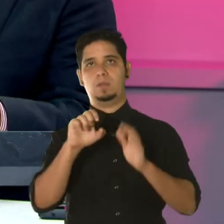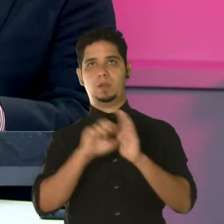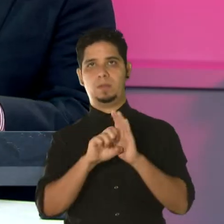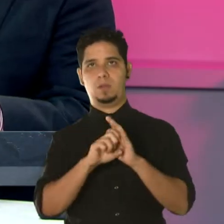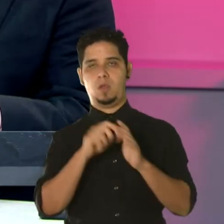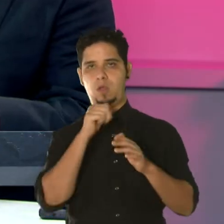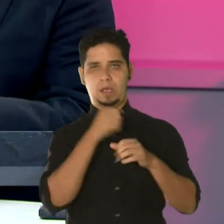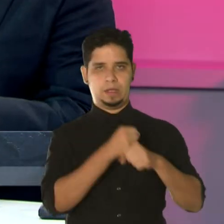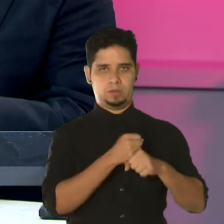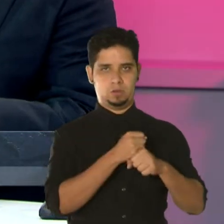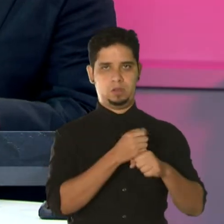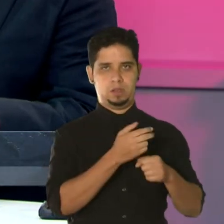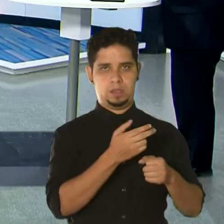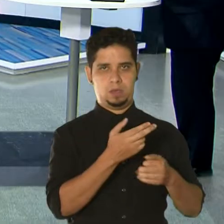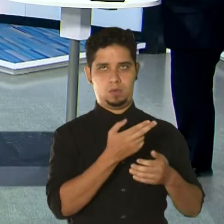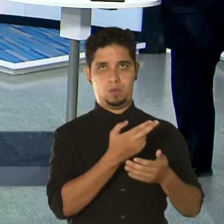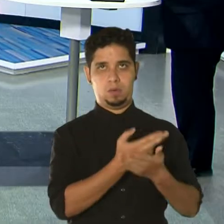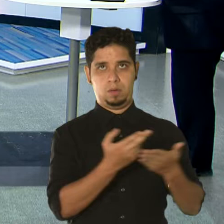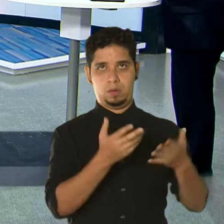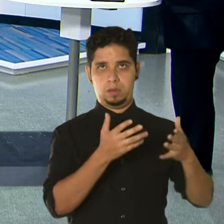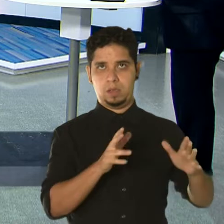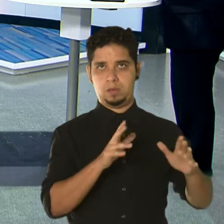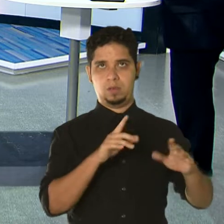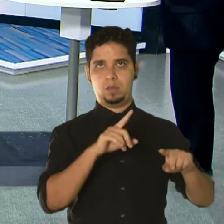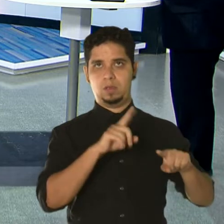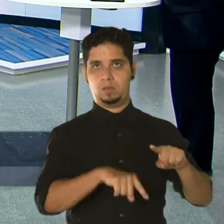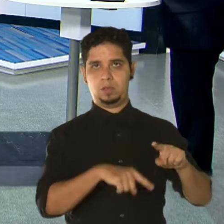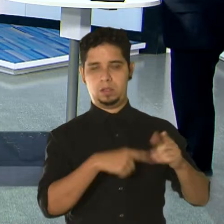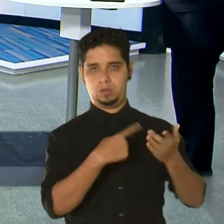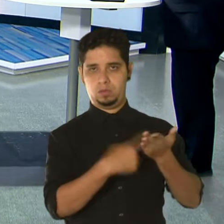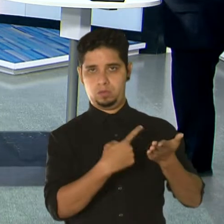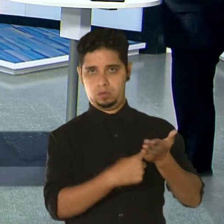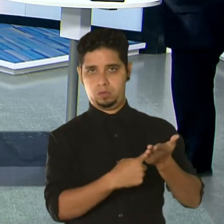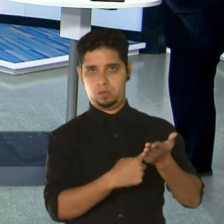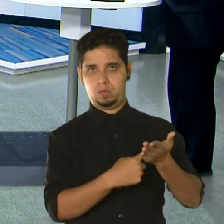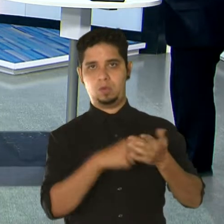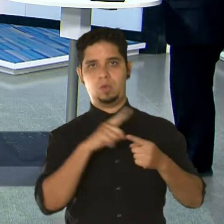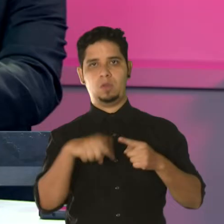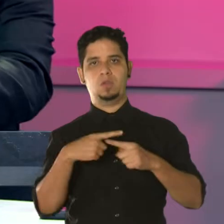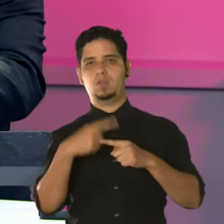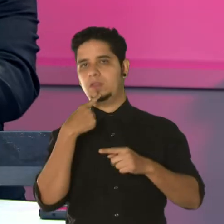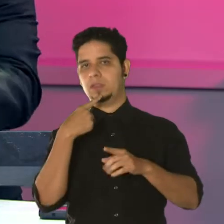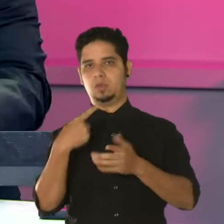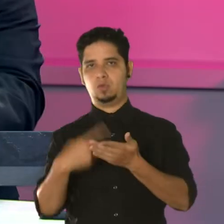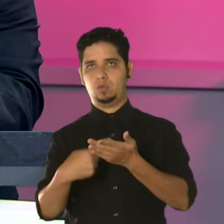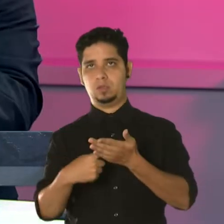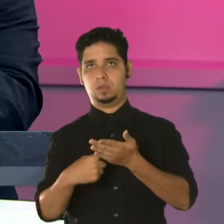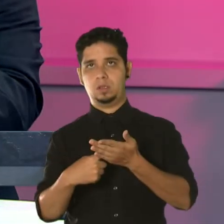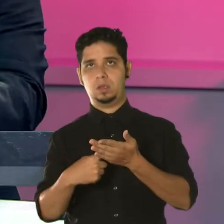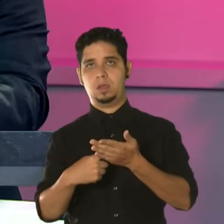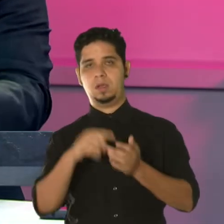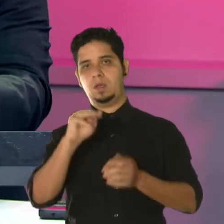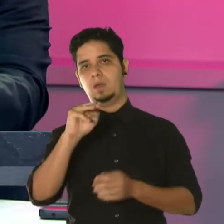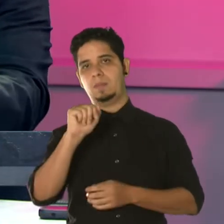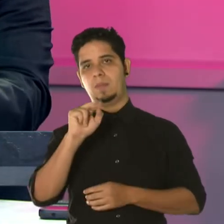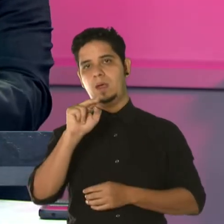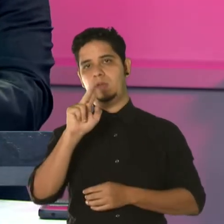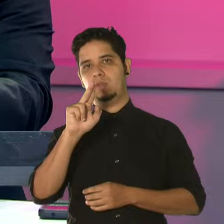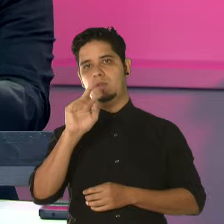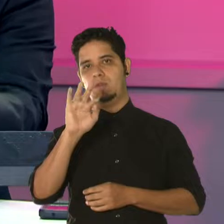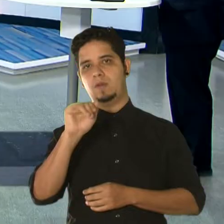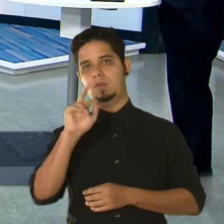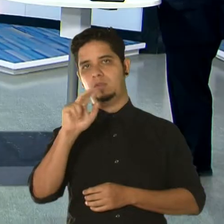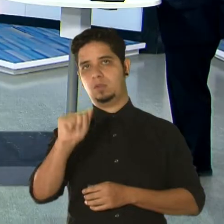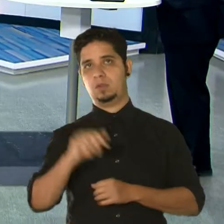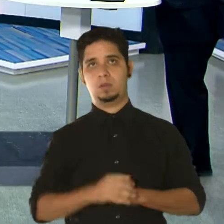pieza. Eso sería casi imposible. O sea, cuando hablamos de manufactura, tú tienes que crear esa pieza y la pieza tiene que hacerlo